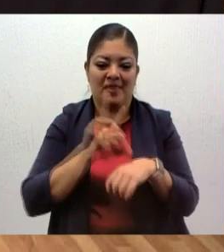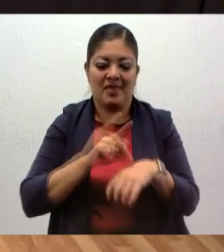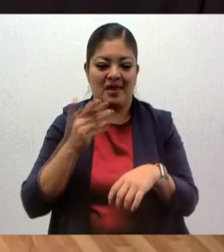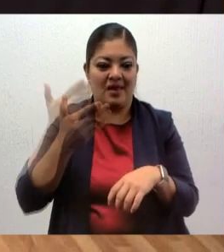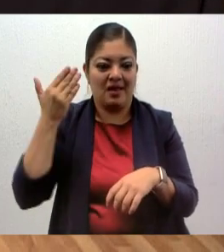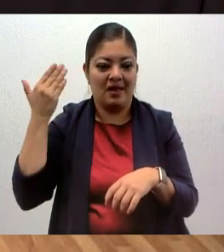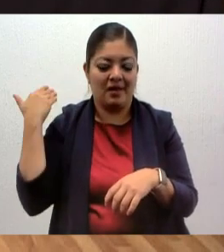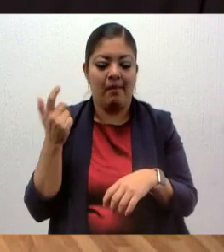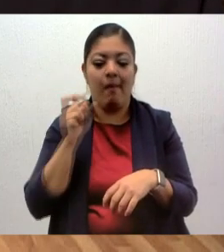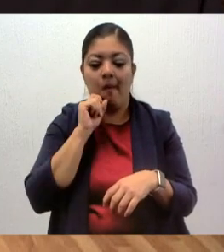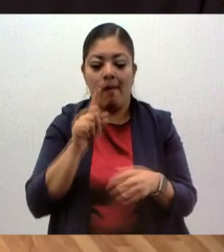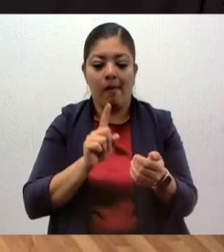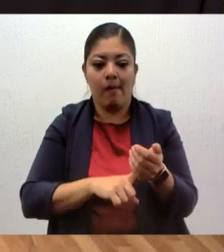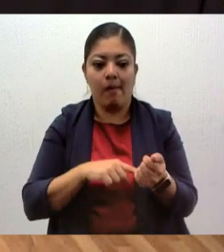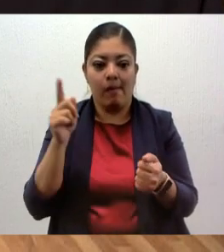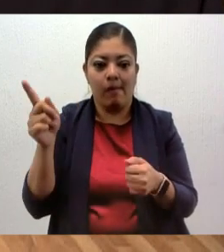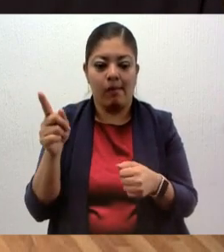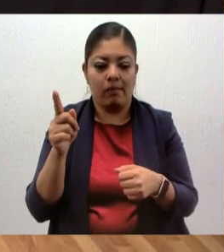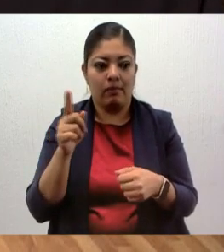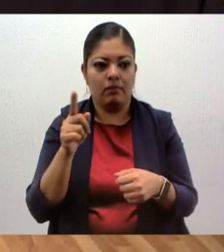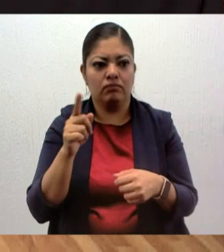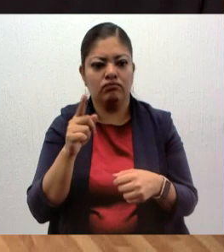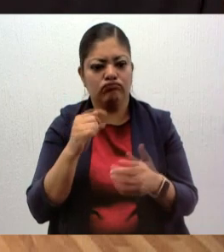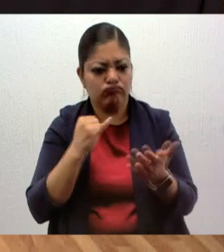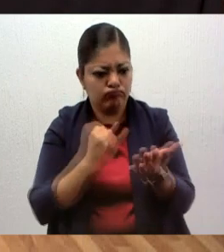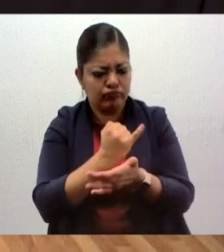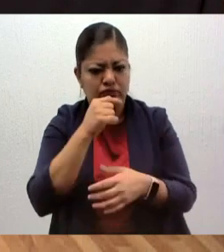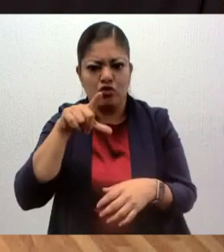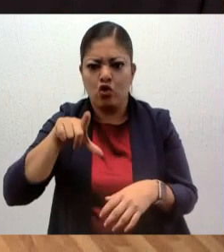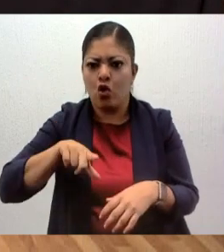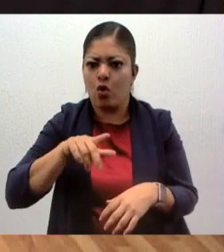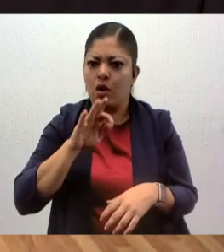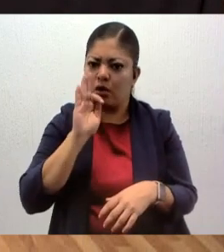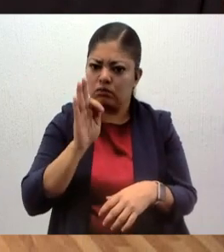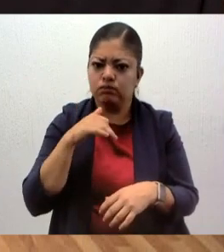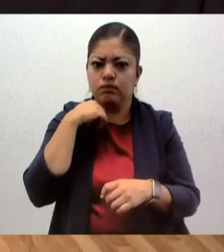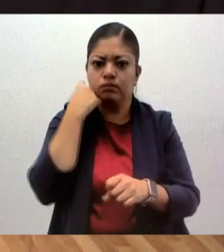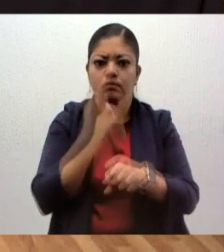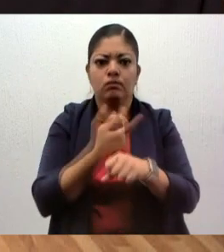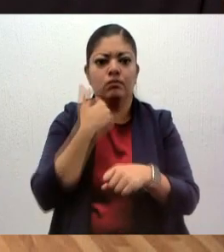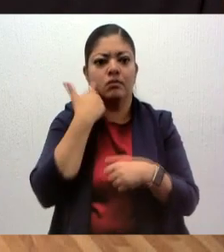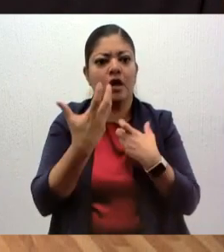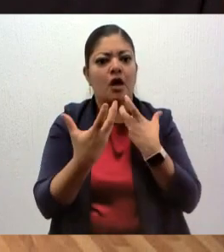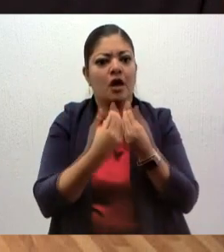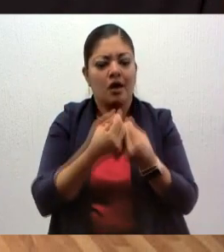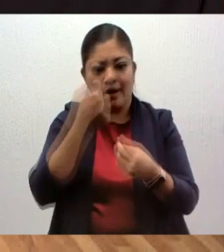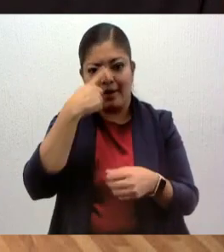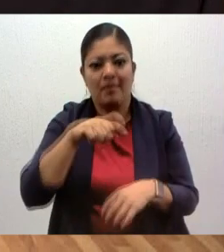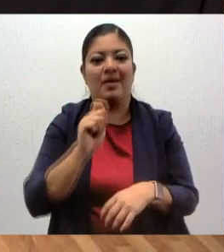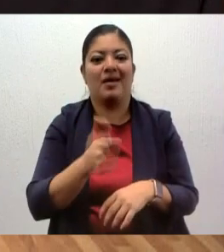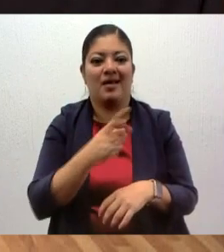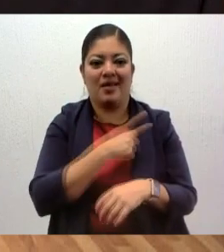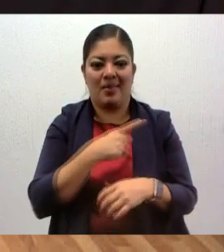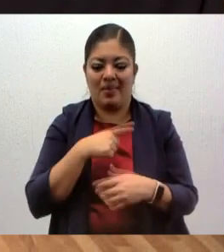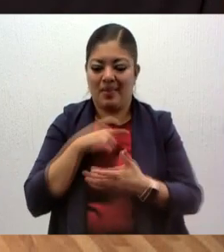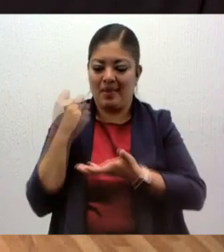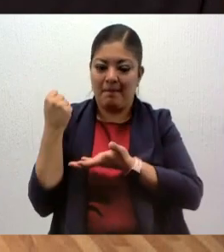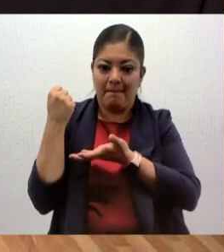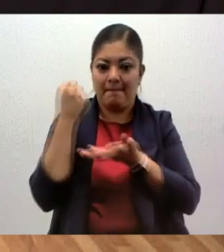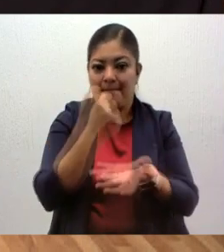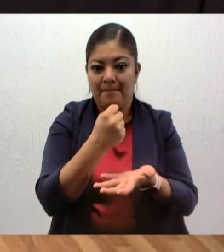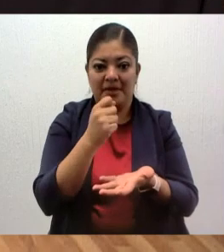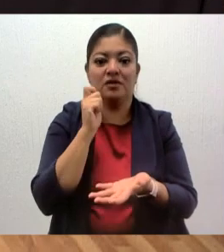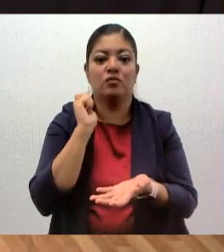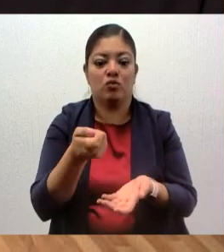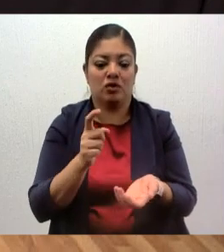Ejecutivo del Estado tenga la disposición y la voluntad de sumarse para que exista el presupuesto del